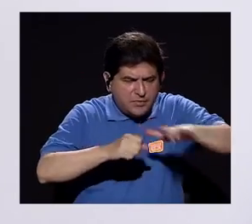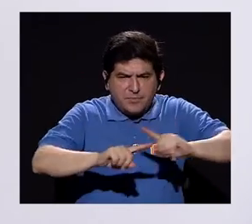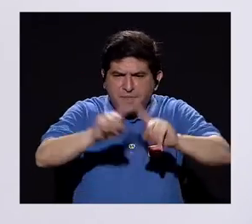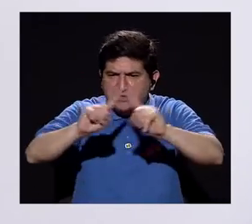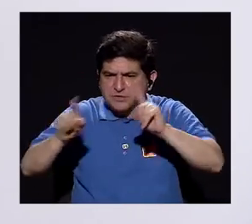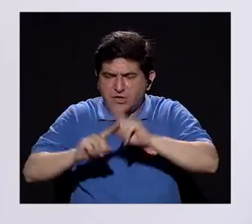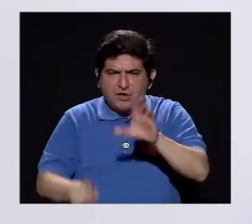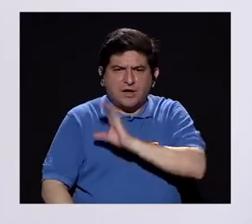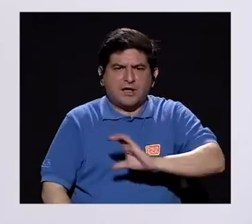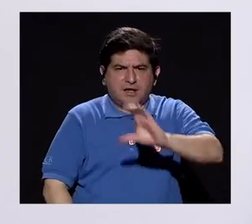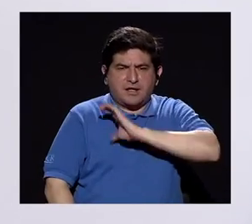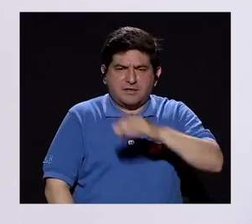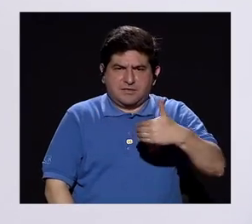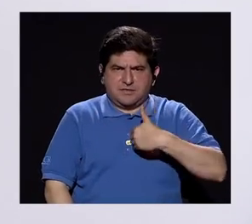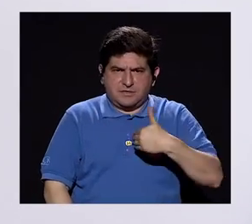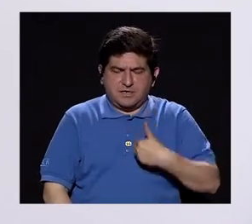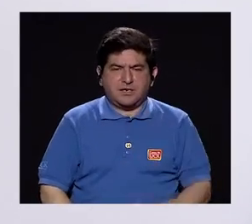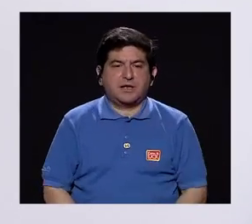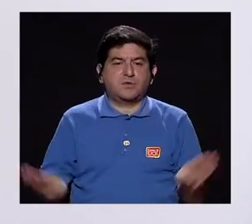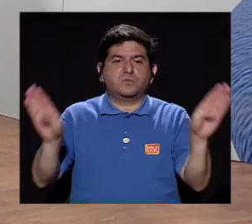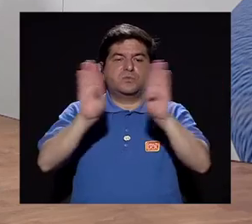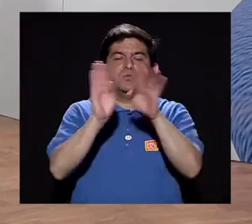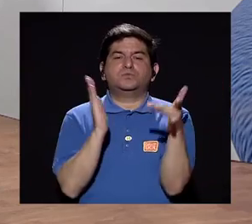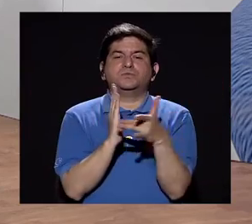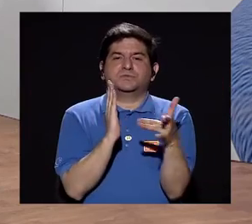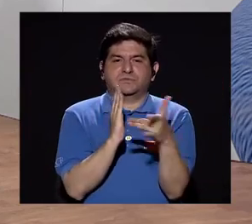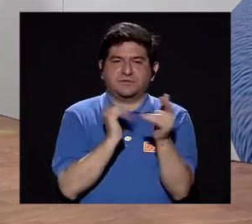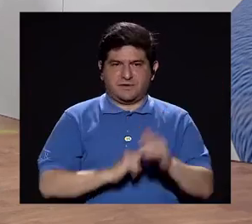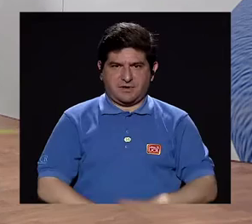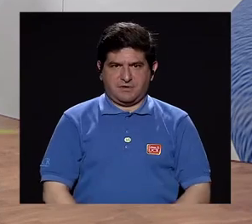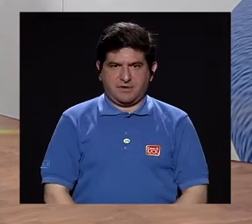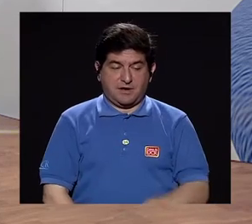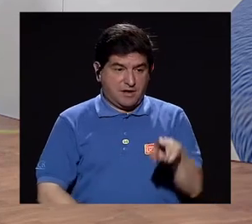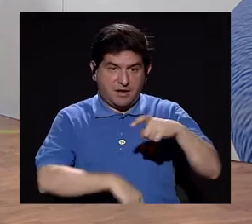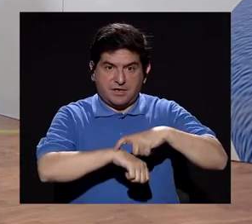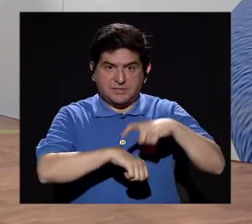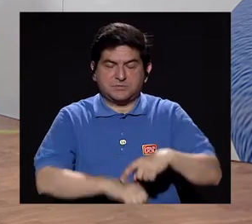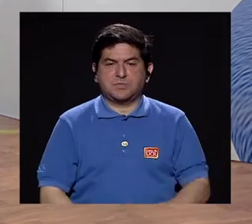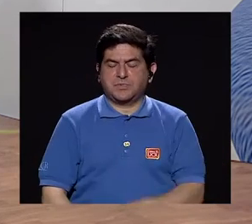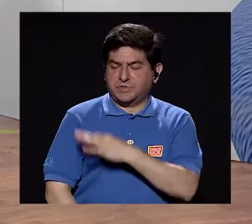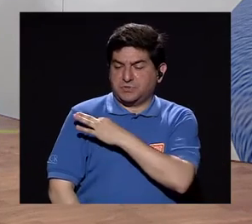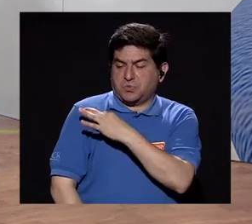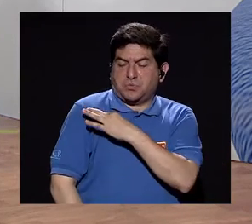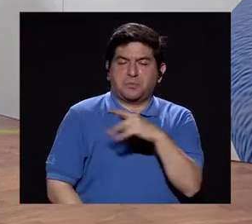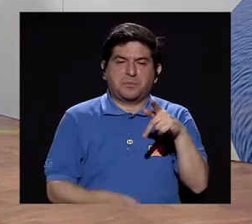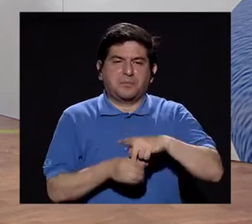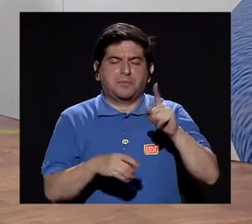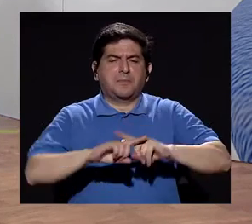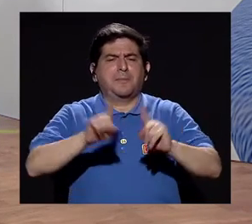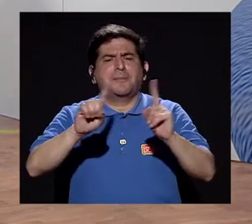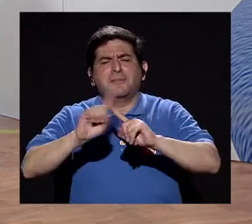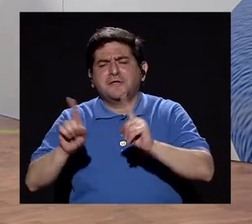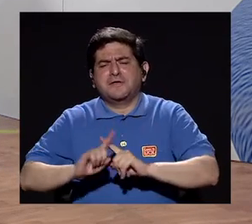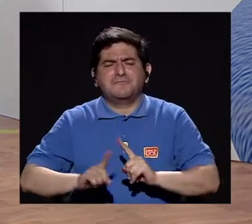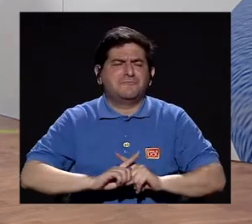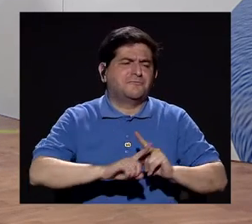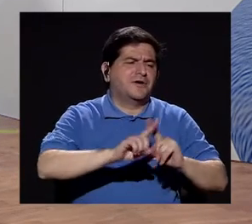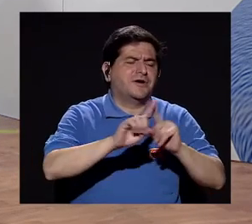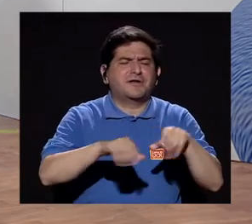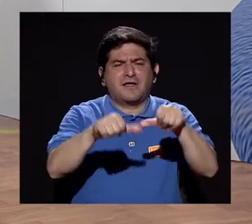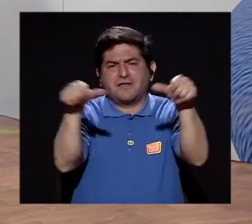las diferentes características que tenía el cierre técnico en ese momento le invitaron a participar diferentes